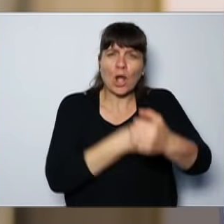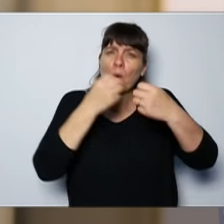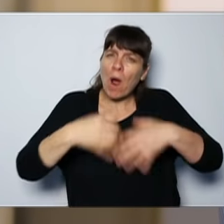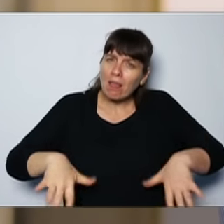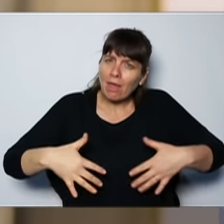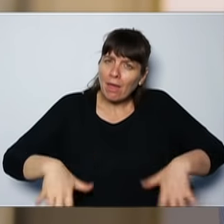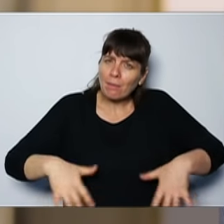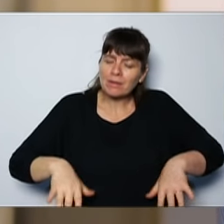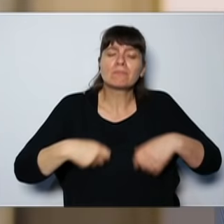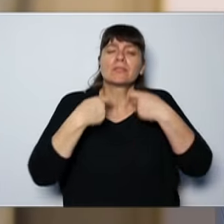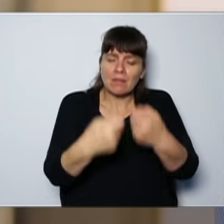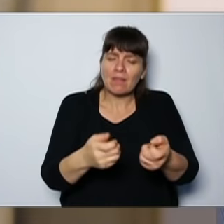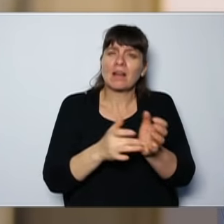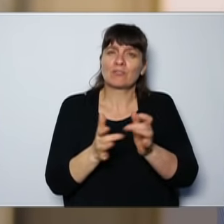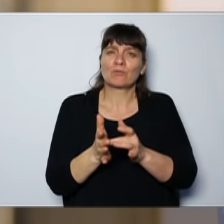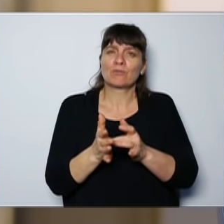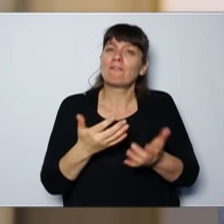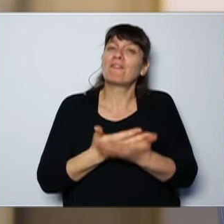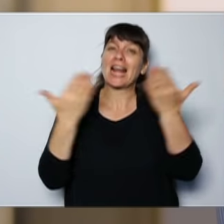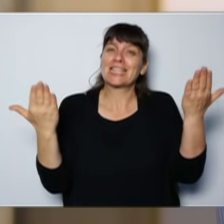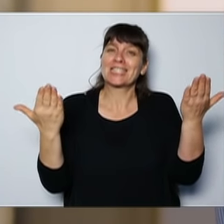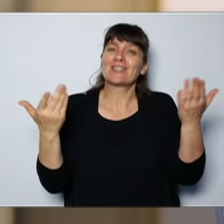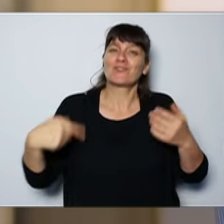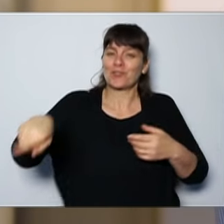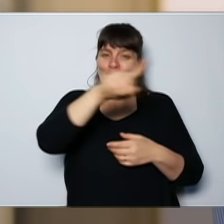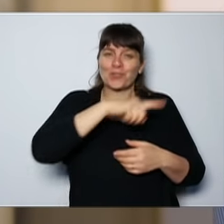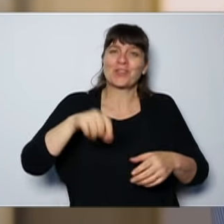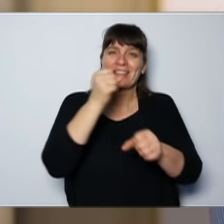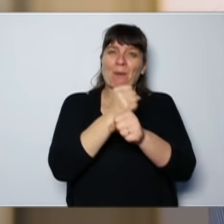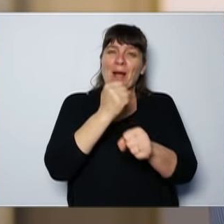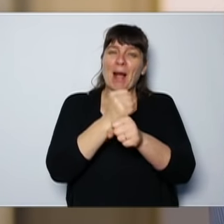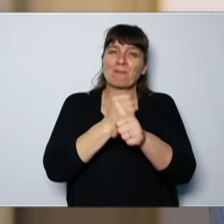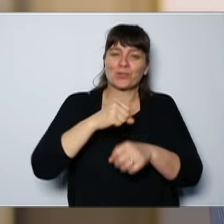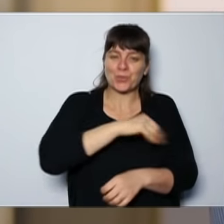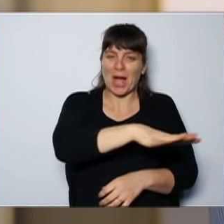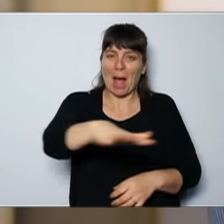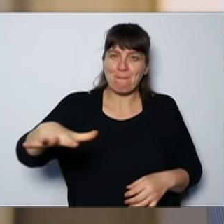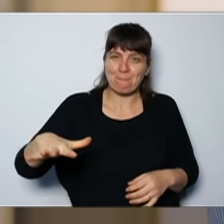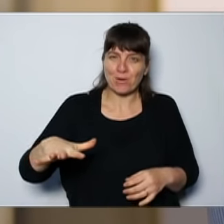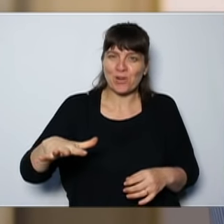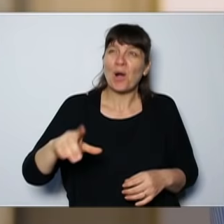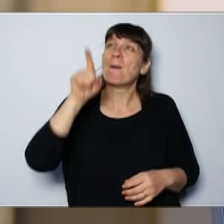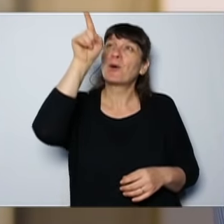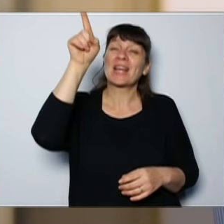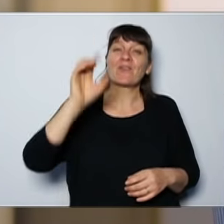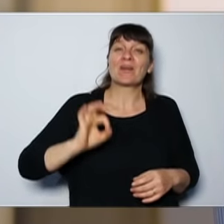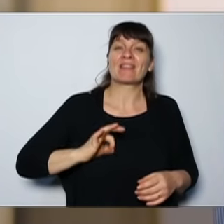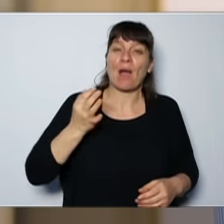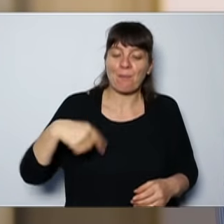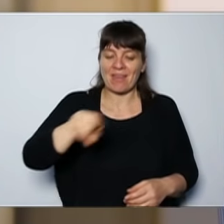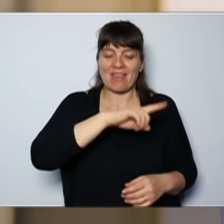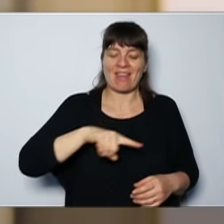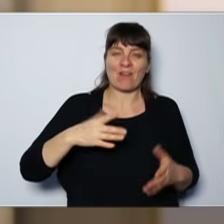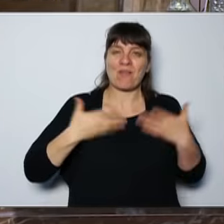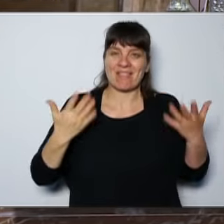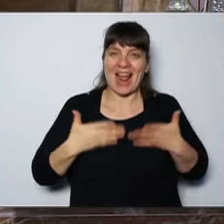como al débil. Dichosos nosotros que trabajamos en su viña, porque Él es nuestra vida y